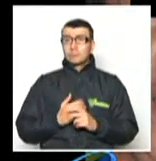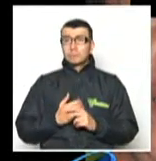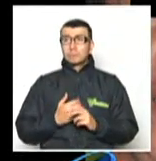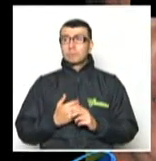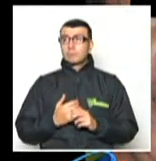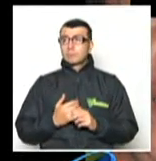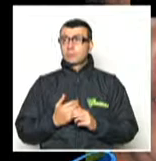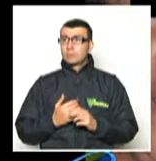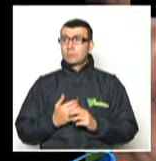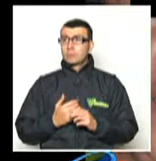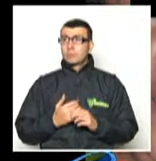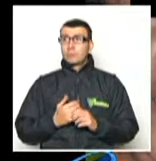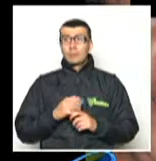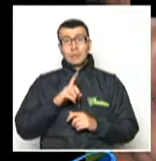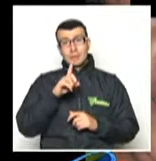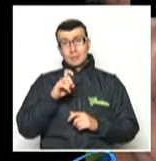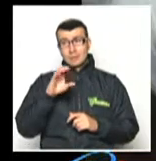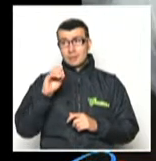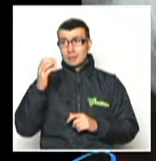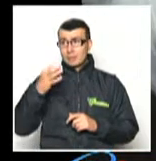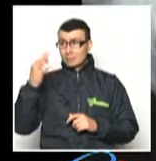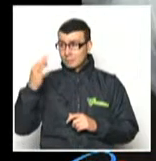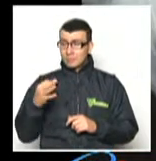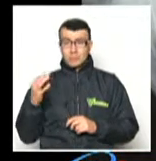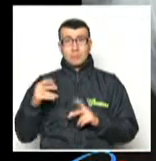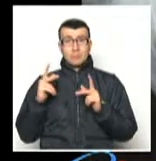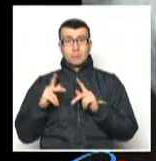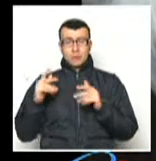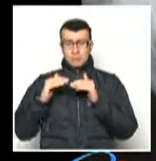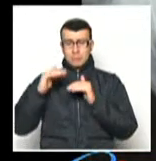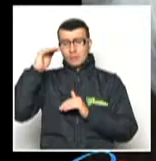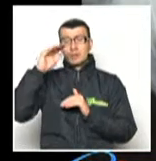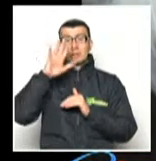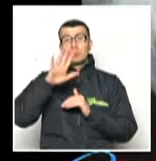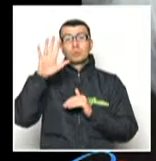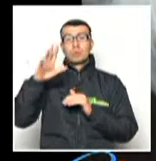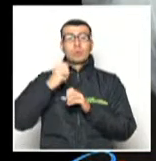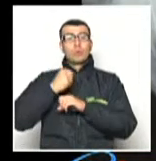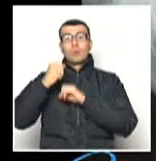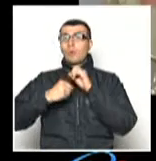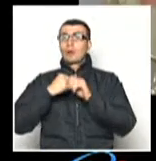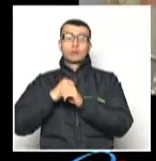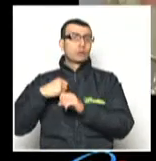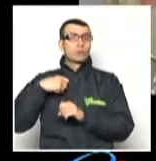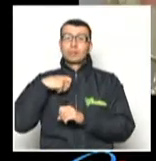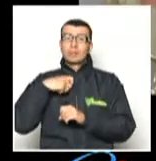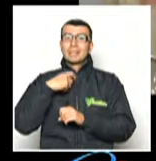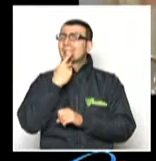el 60% de las personas mayores de 55 años no tienen dientes.